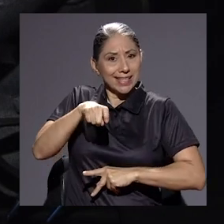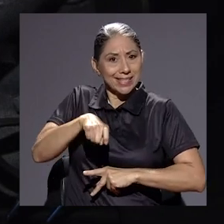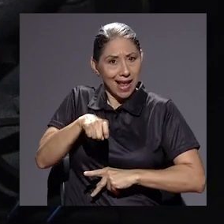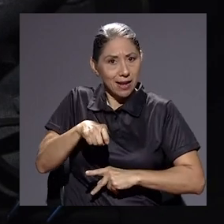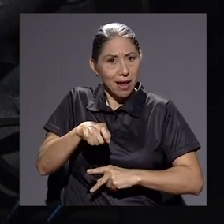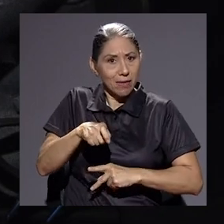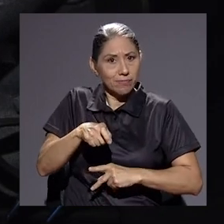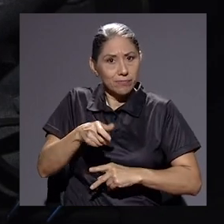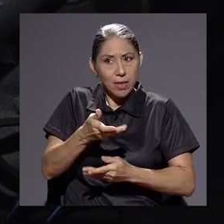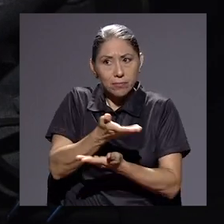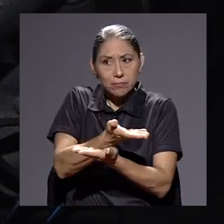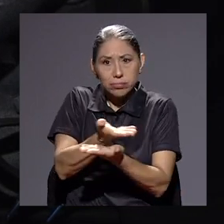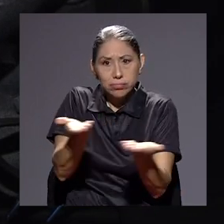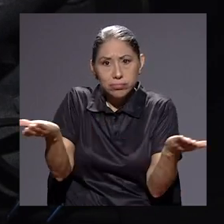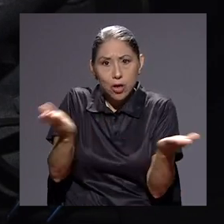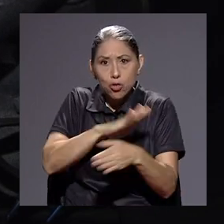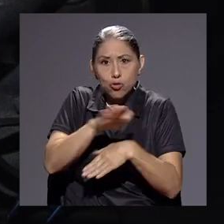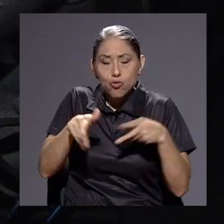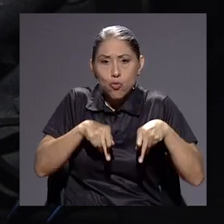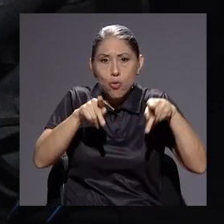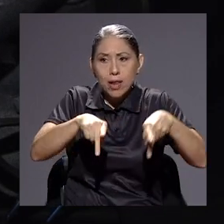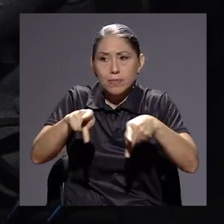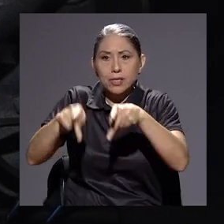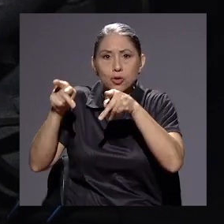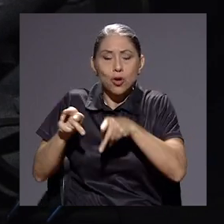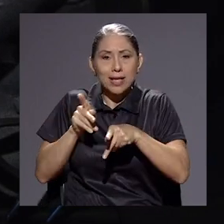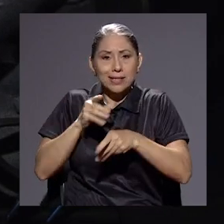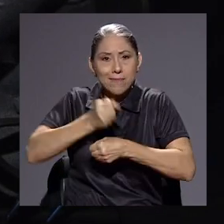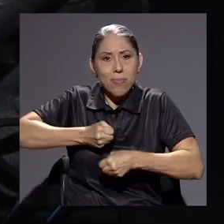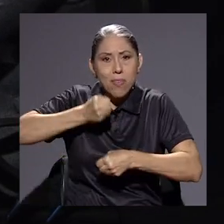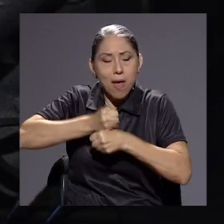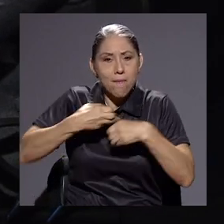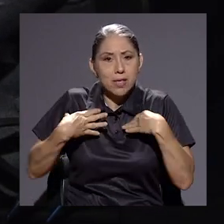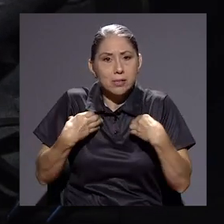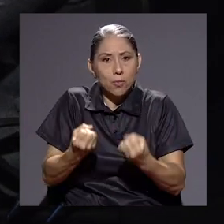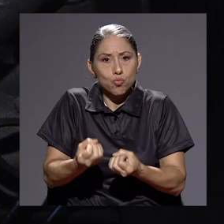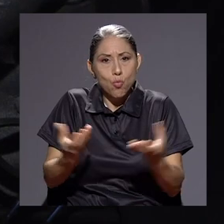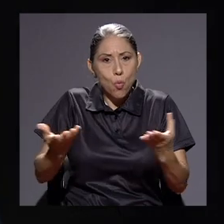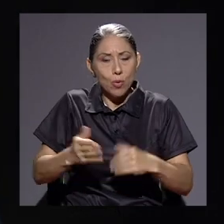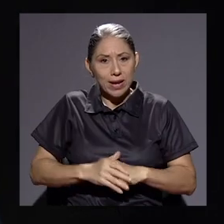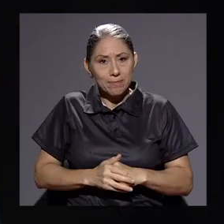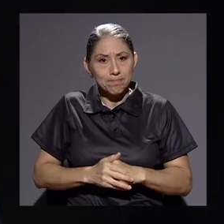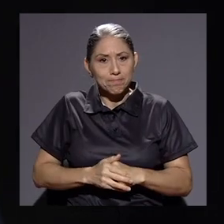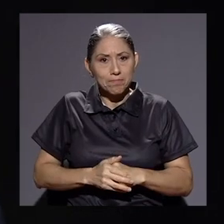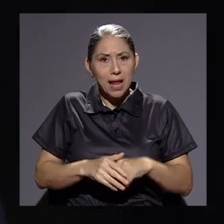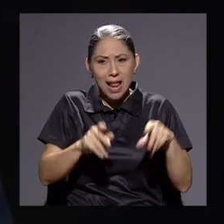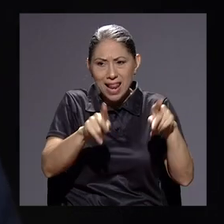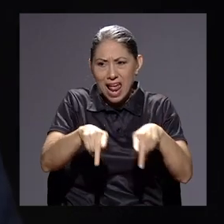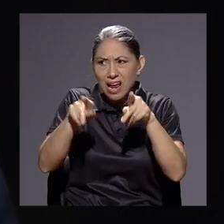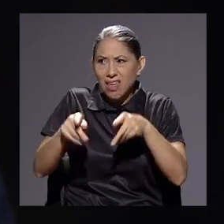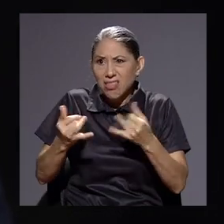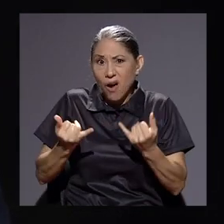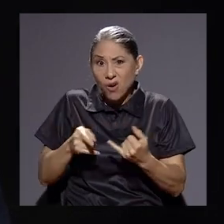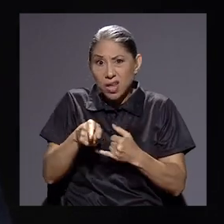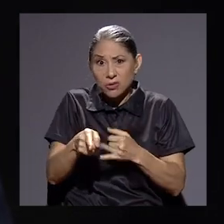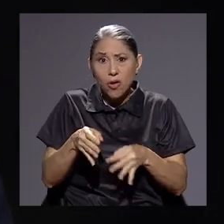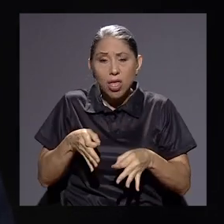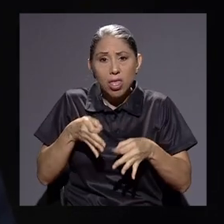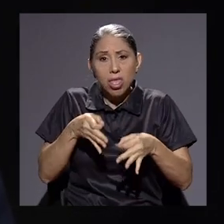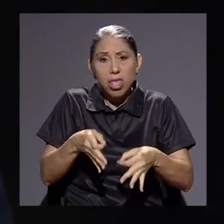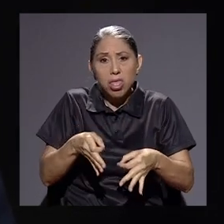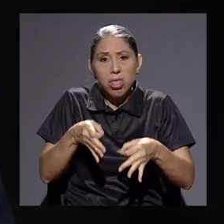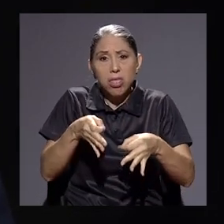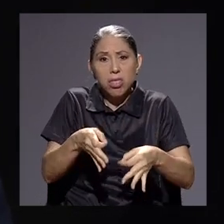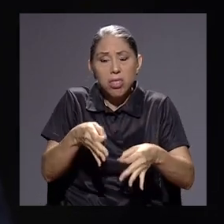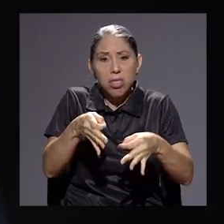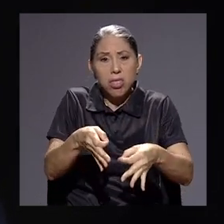tener todos los que están involucrados en el sistema de sanidad pública. Es algo que la gente como que ha postergado mucho. Quisiera